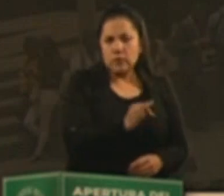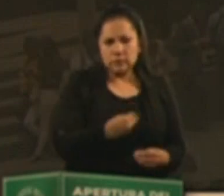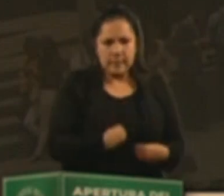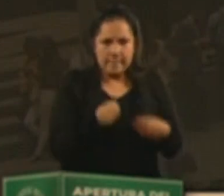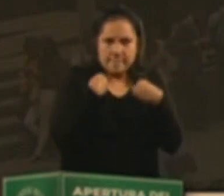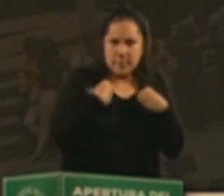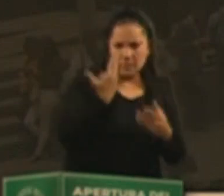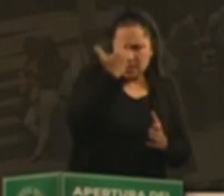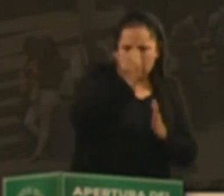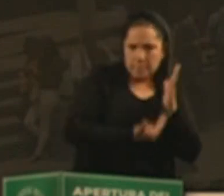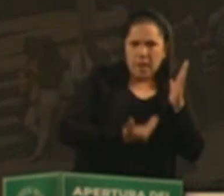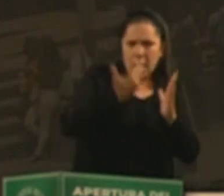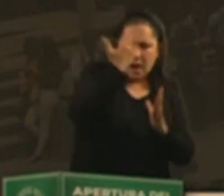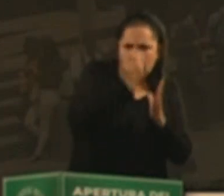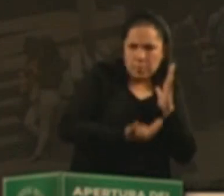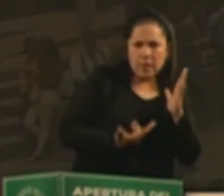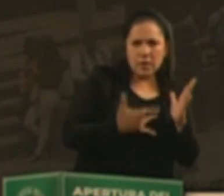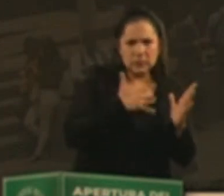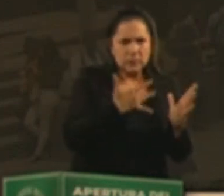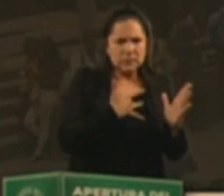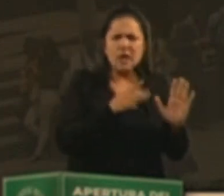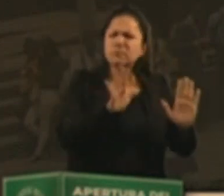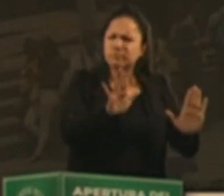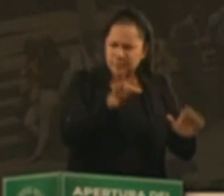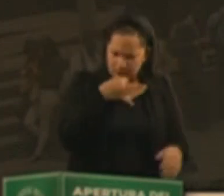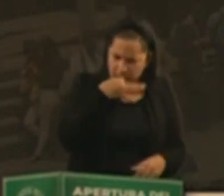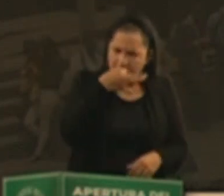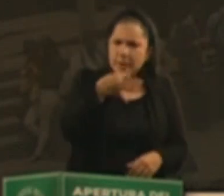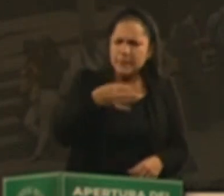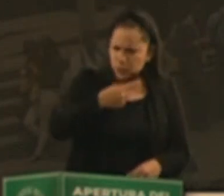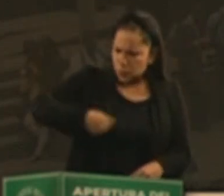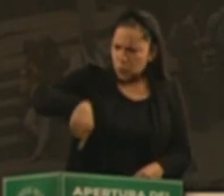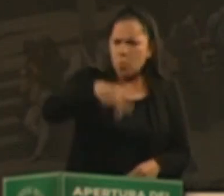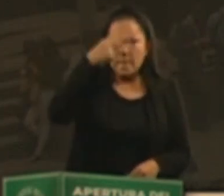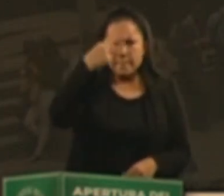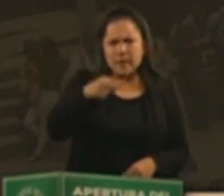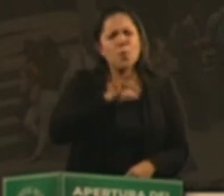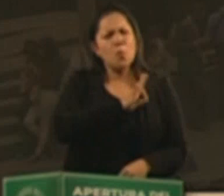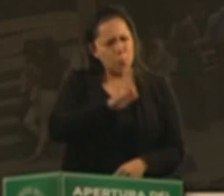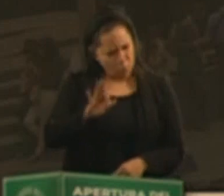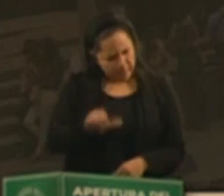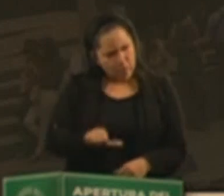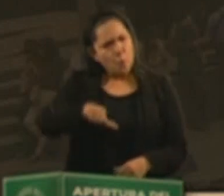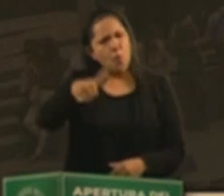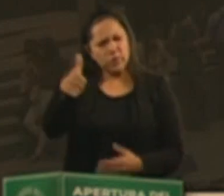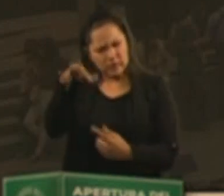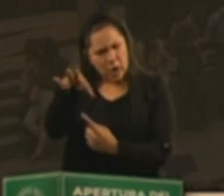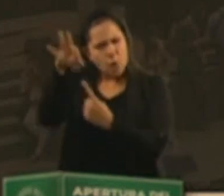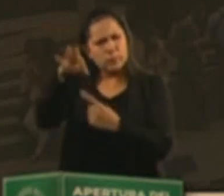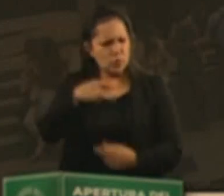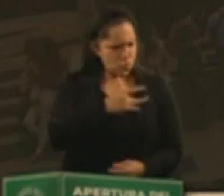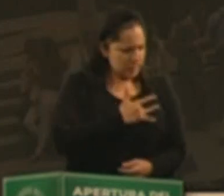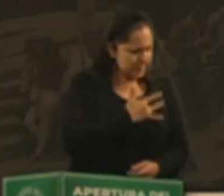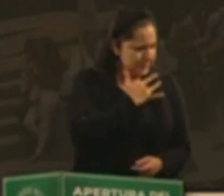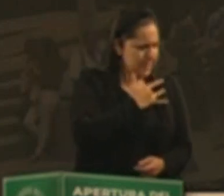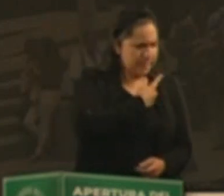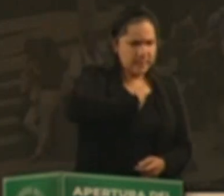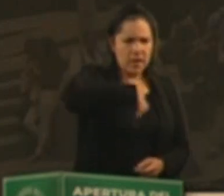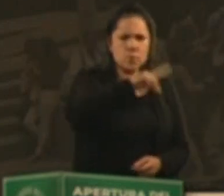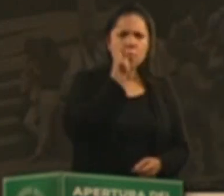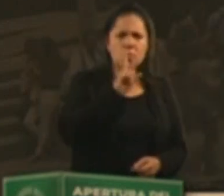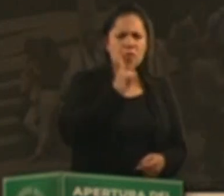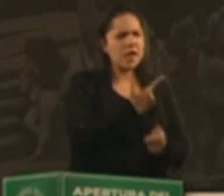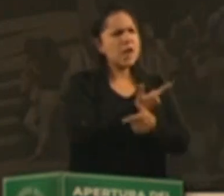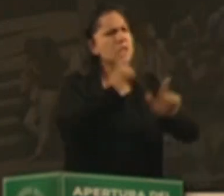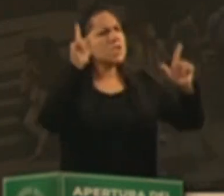México tiene opción para que podamos vivir libres, seguras y sin miedo. con una opción que entienda que solo podremos sacar a